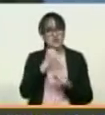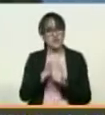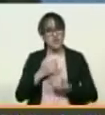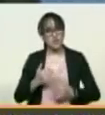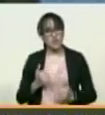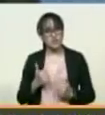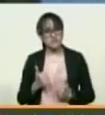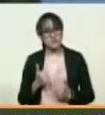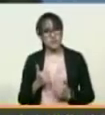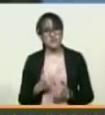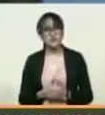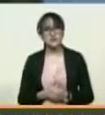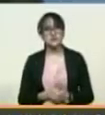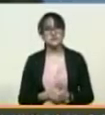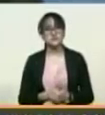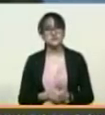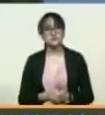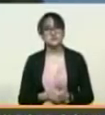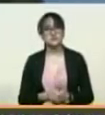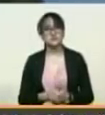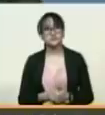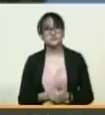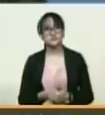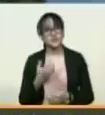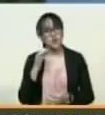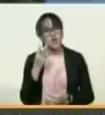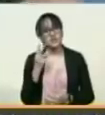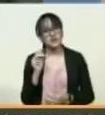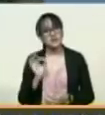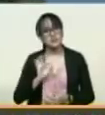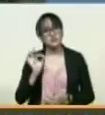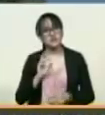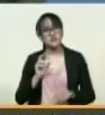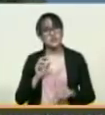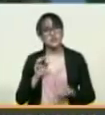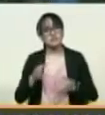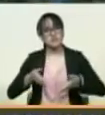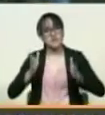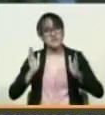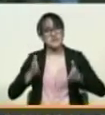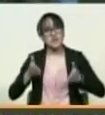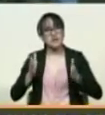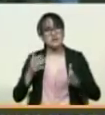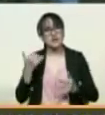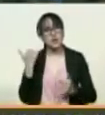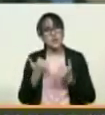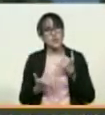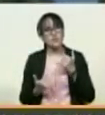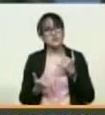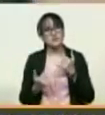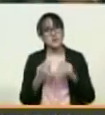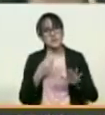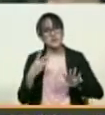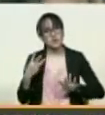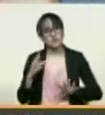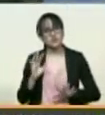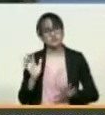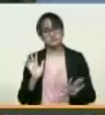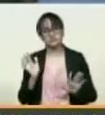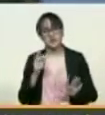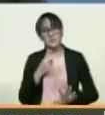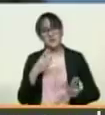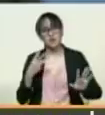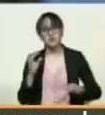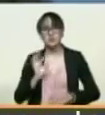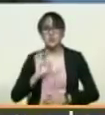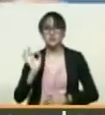buena. Que creo que el 30% de las viviendas, la última cifra que vi fue 28, no quiero exagerar,